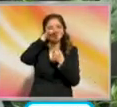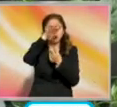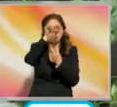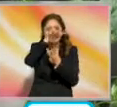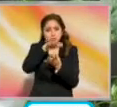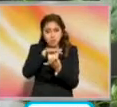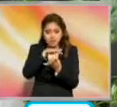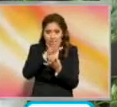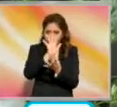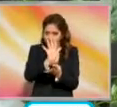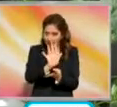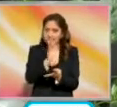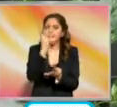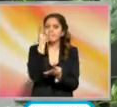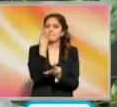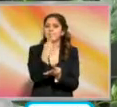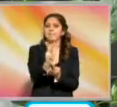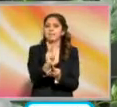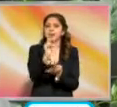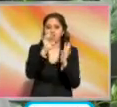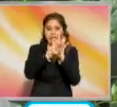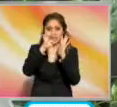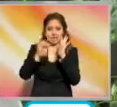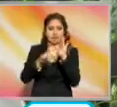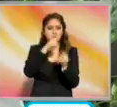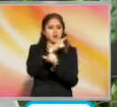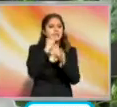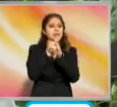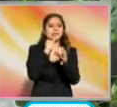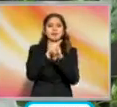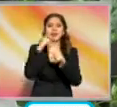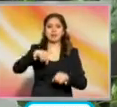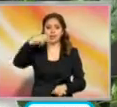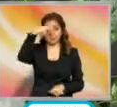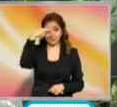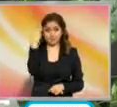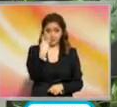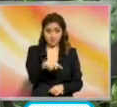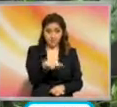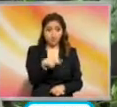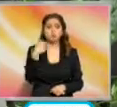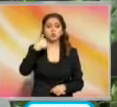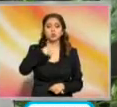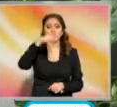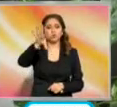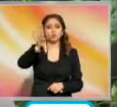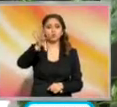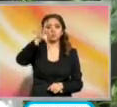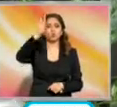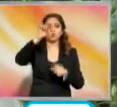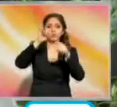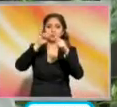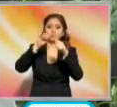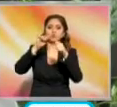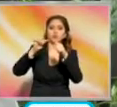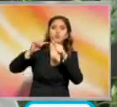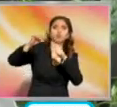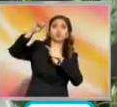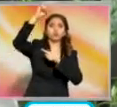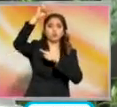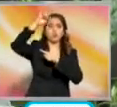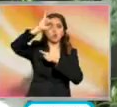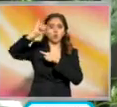nada, o sea, nada buscado a través de Internet en México que haya suscitado un pico de búsquedas como Juan Gabriel.